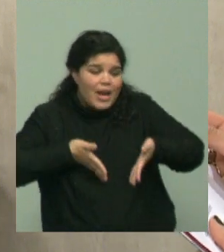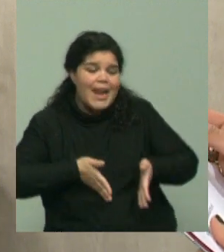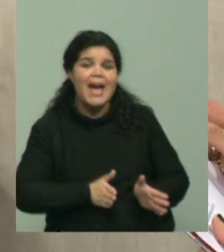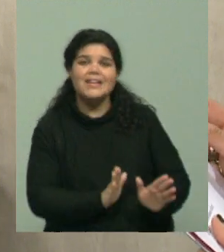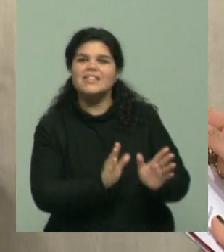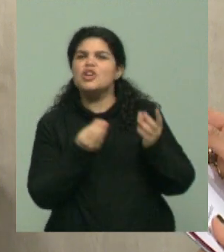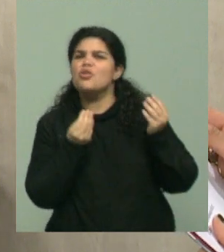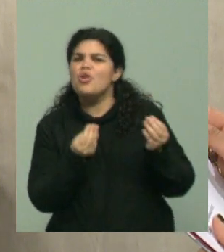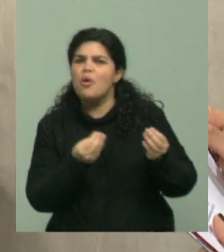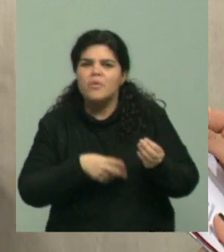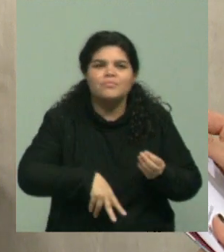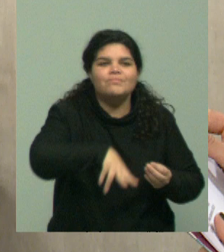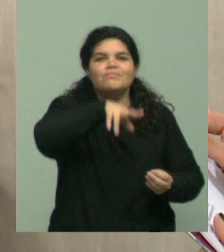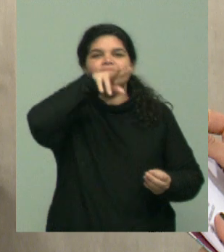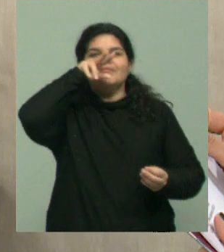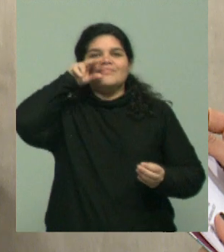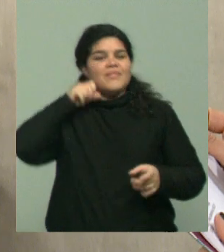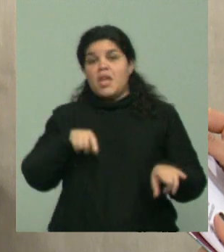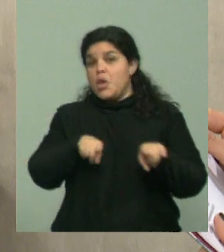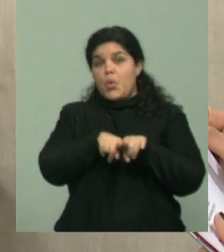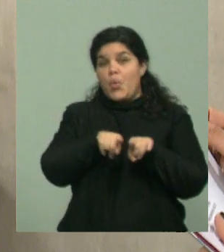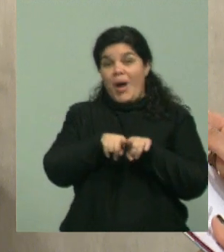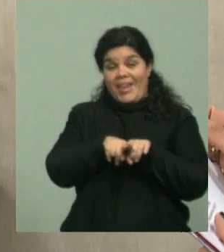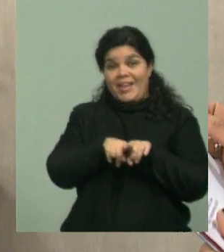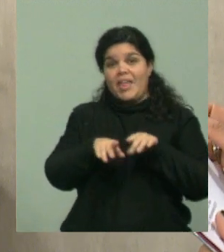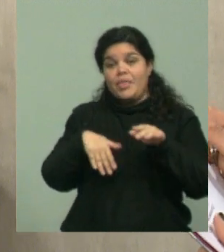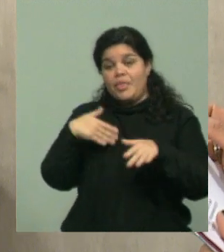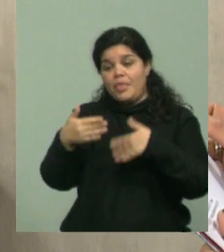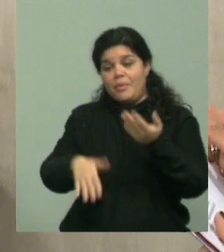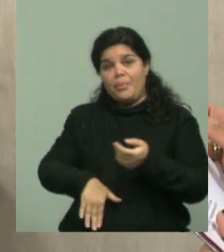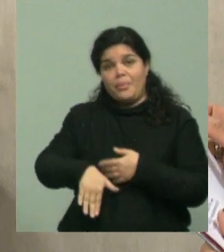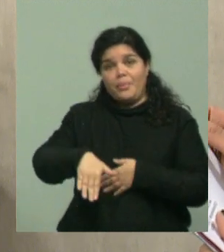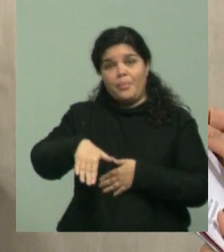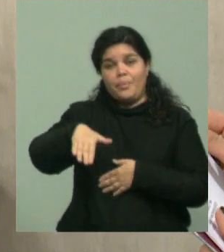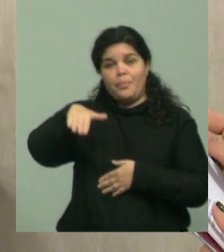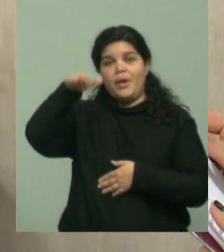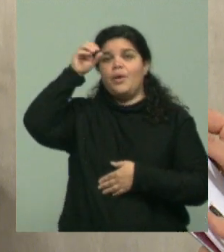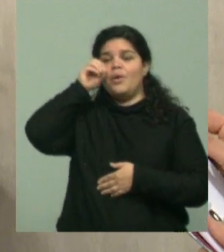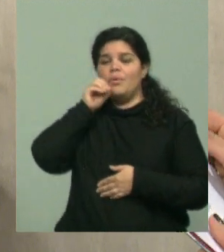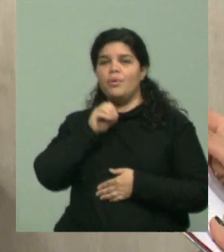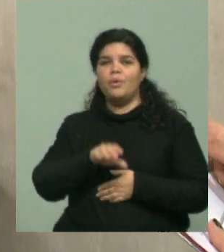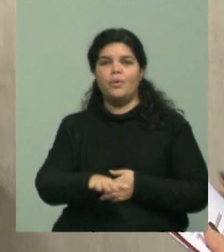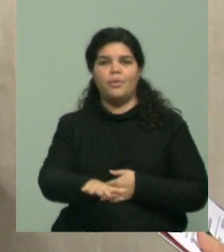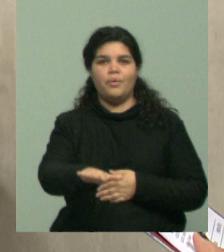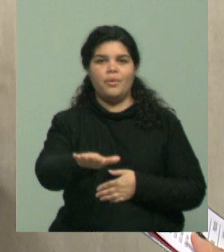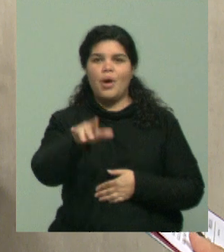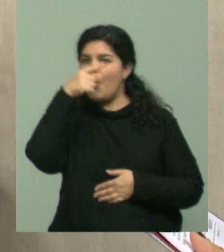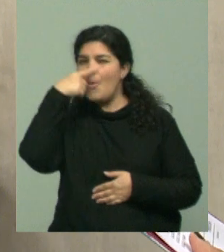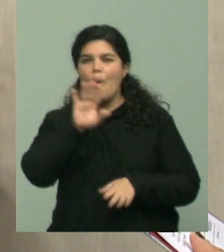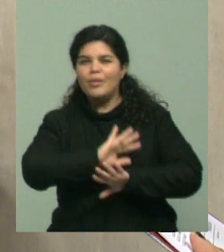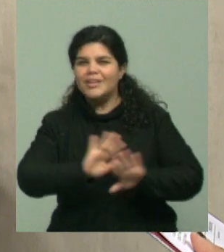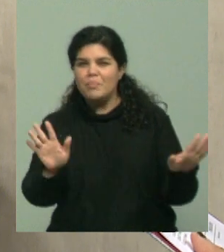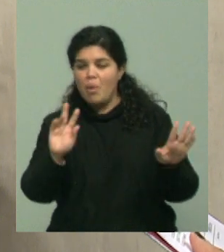la vida y después cuando partimos ya dejamos de respirar, ¿viste? Ya. Exacto. Entonces nosotros por eso nos ocupamos,